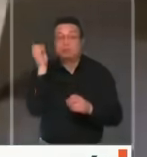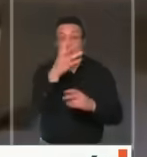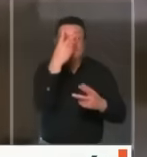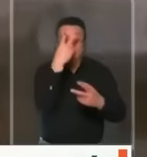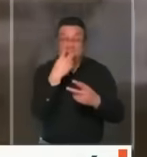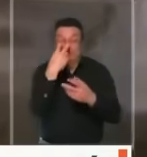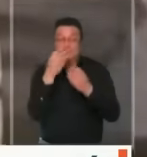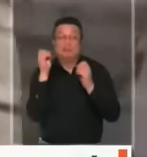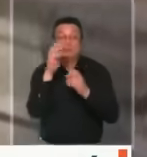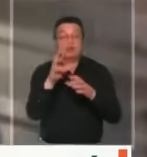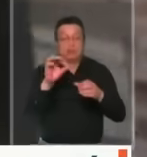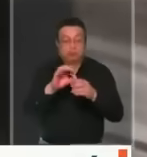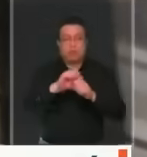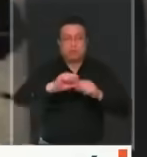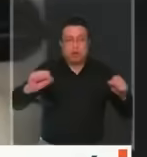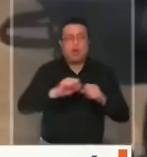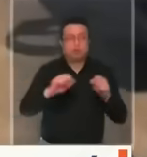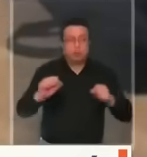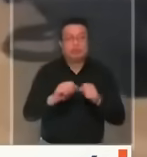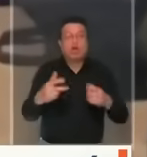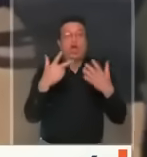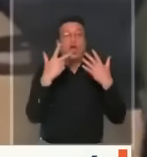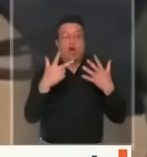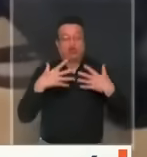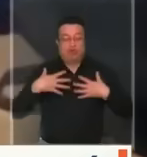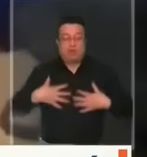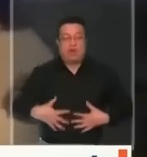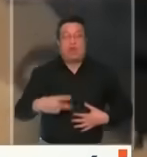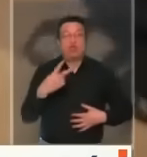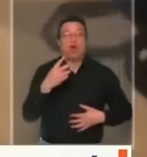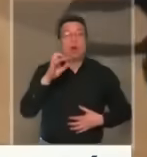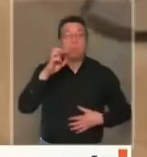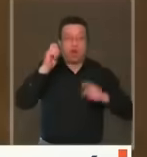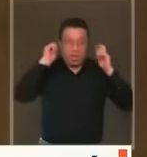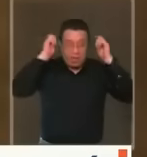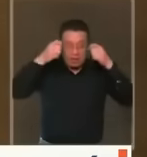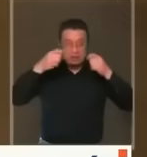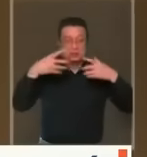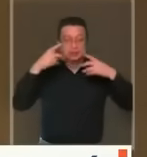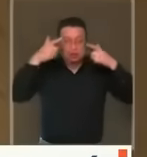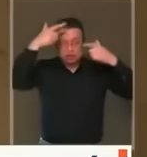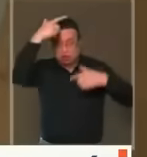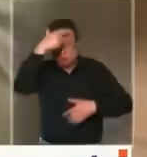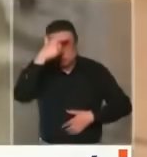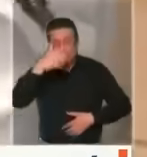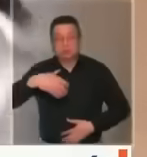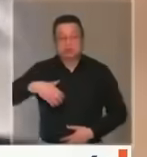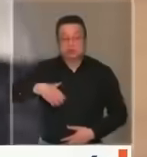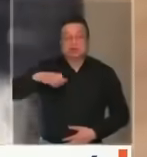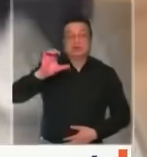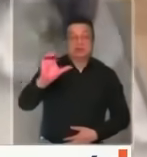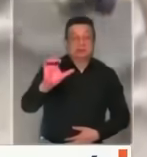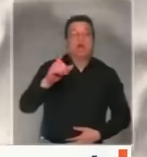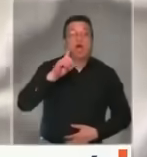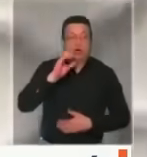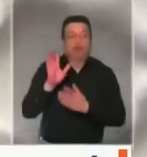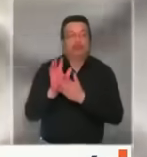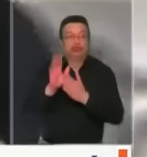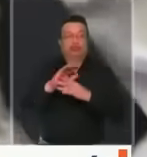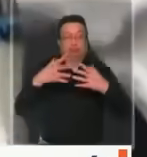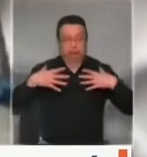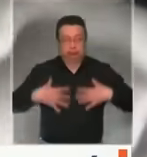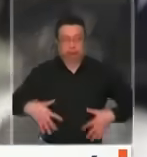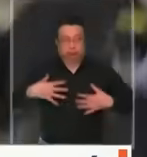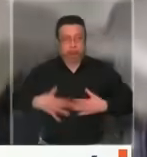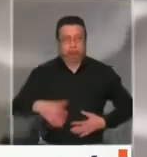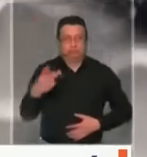explosivos, mecha y detonadores, 8 poleras, 2 polar, 2 chaquetas, 8 yokis, una placa de servicio, todas las vestimentas y